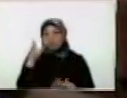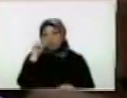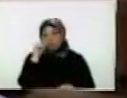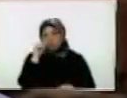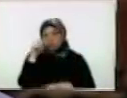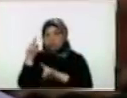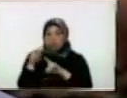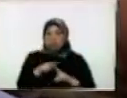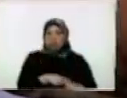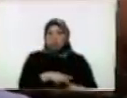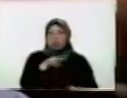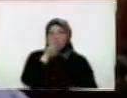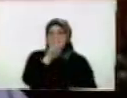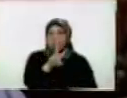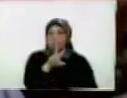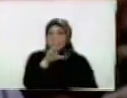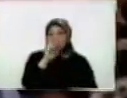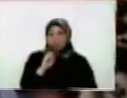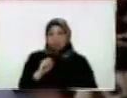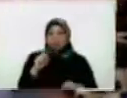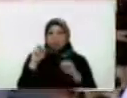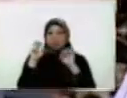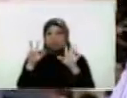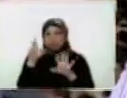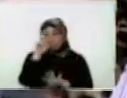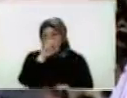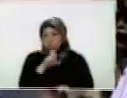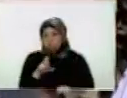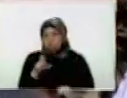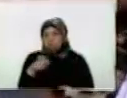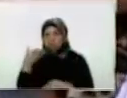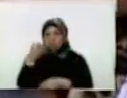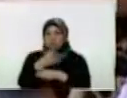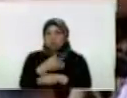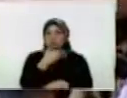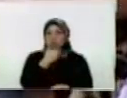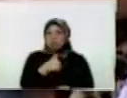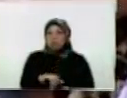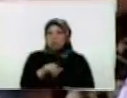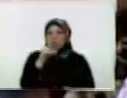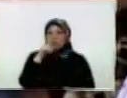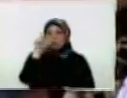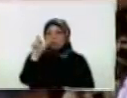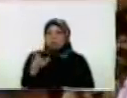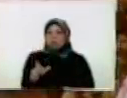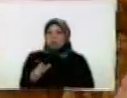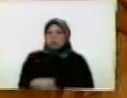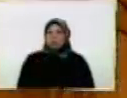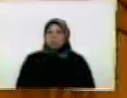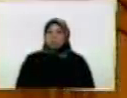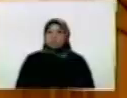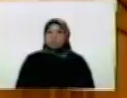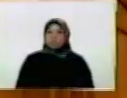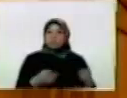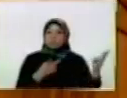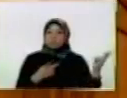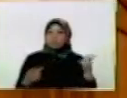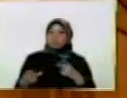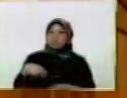colocamos 200 por los 200 años del natalicio del Libertador, y de ahí viene el nombre